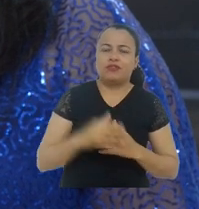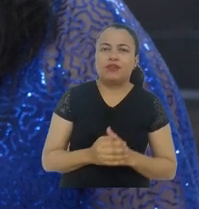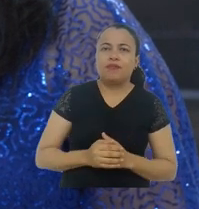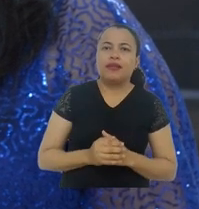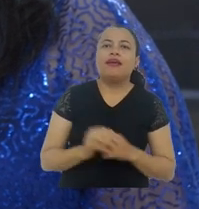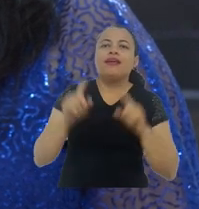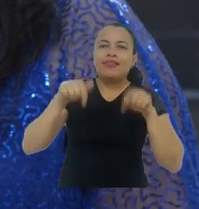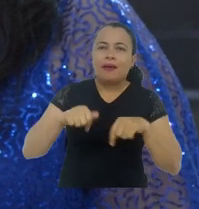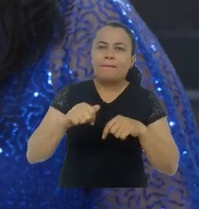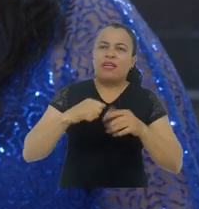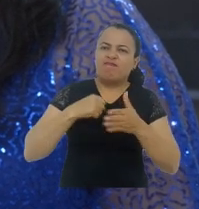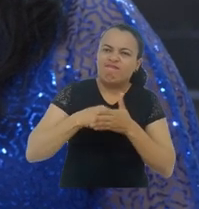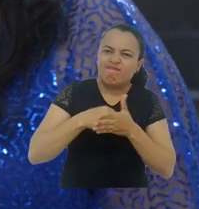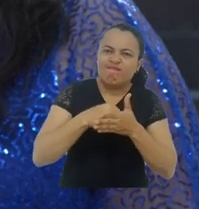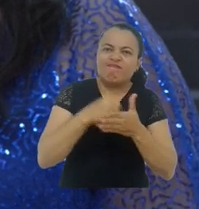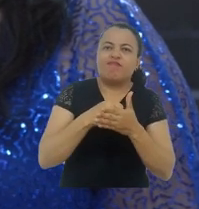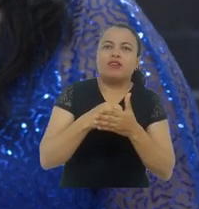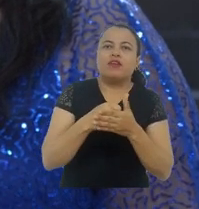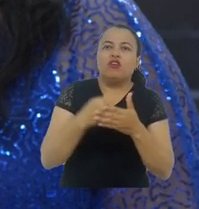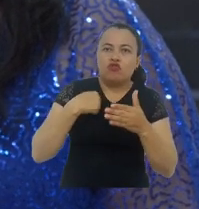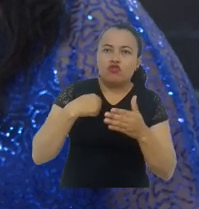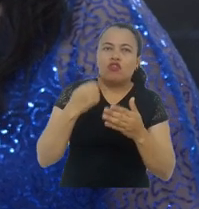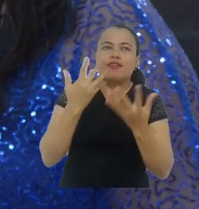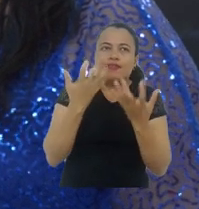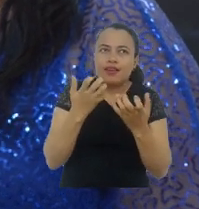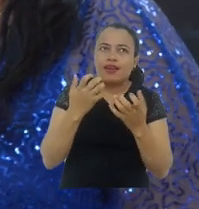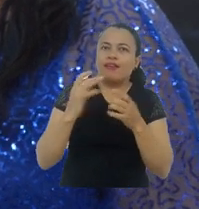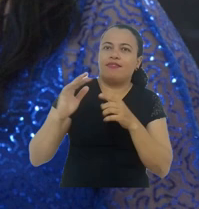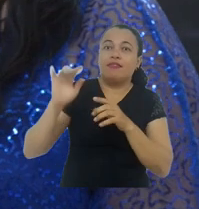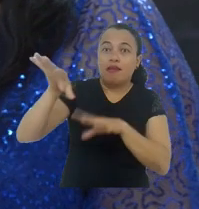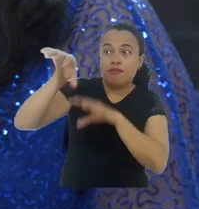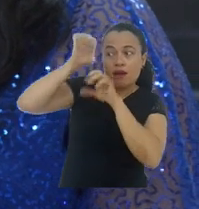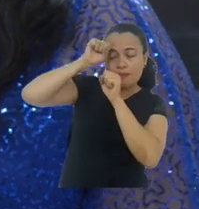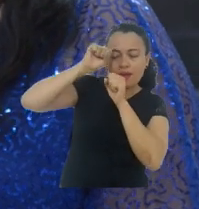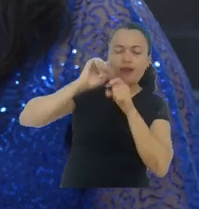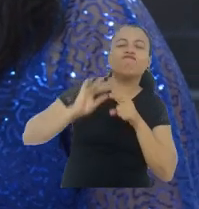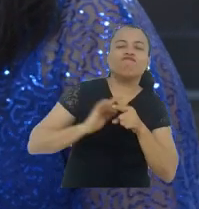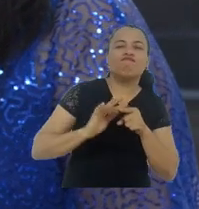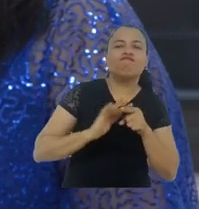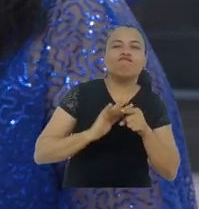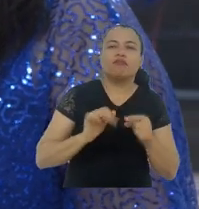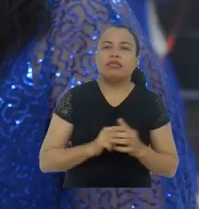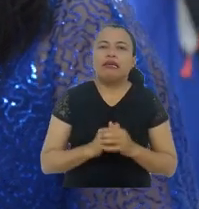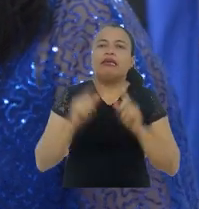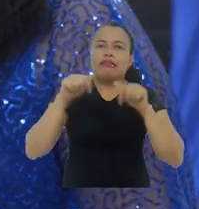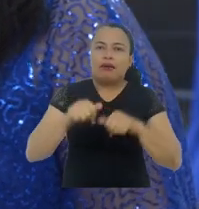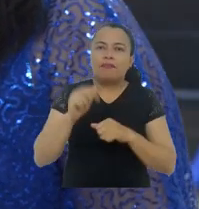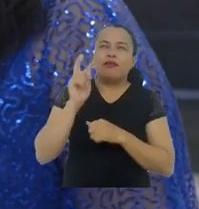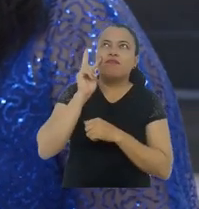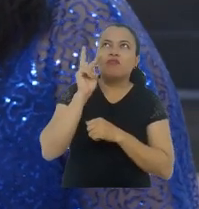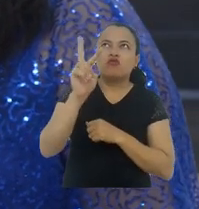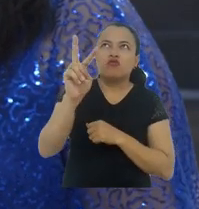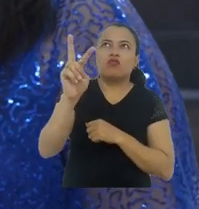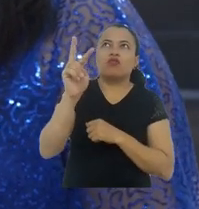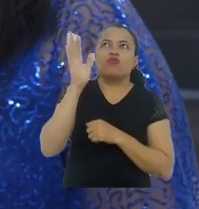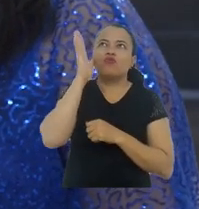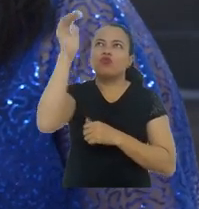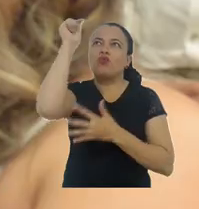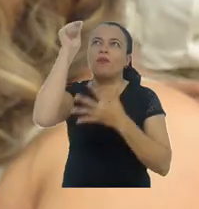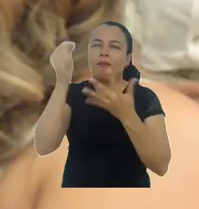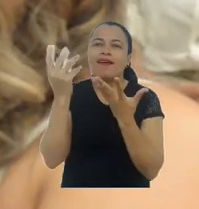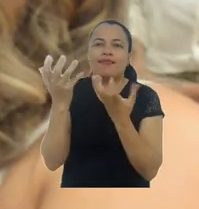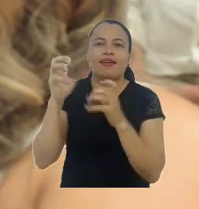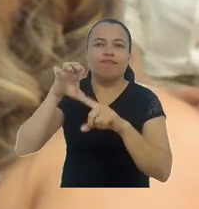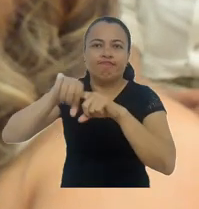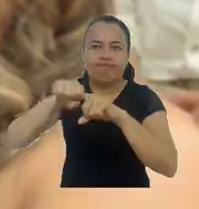profesional, con la dedicación que debo tener para poder desarrollar algo que estudie y con la visión de poder aspirar más cosas